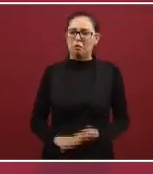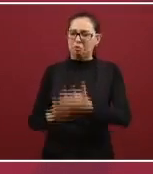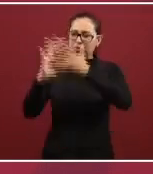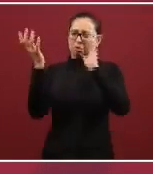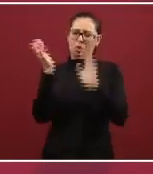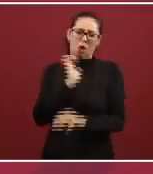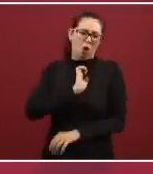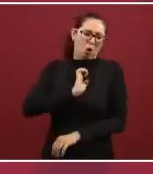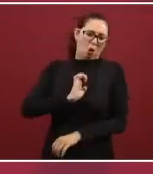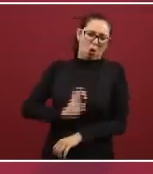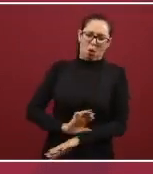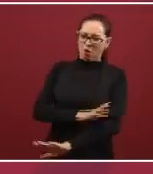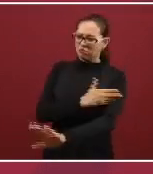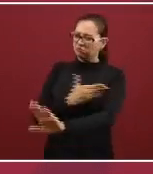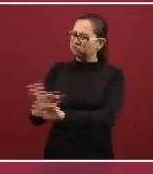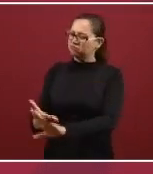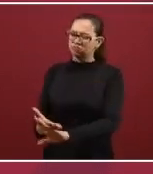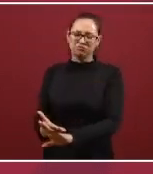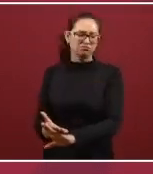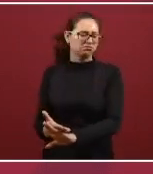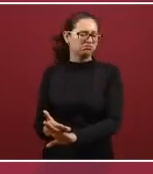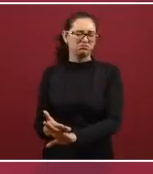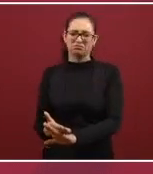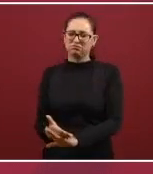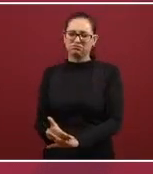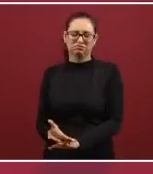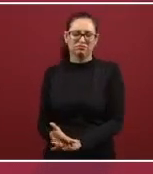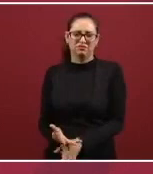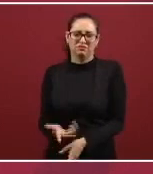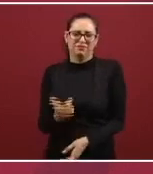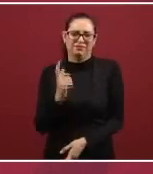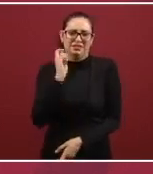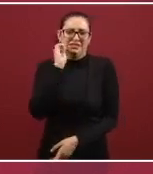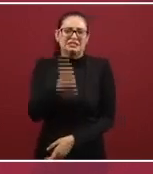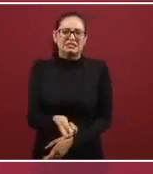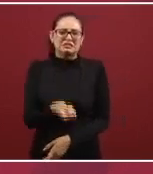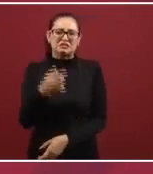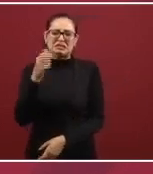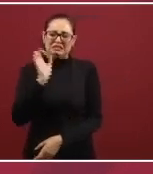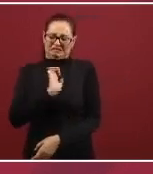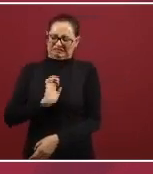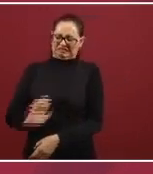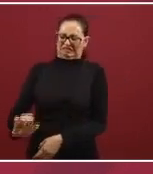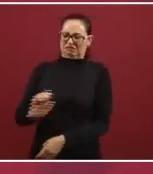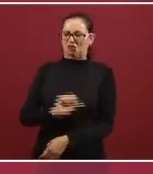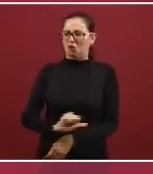xenofobia, que es el odio, el rechazo al extranjero,